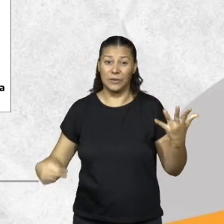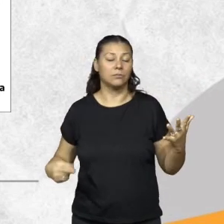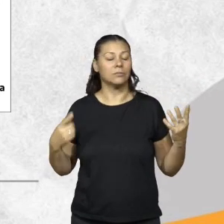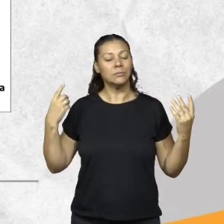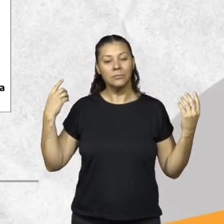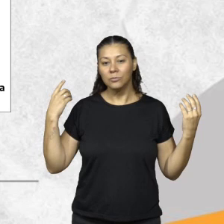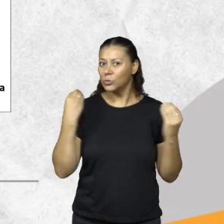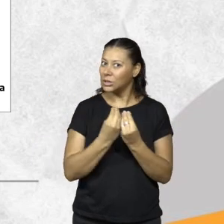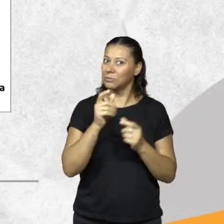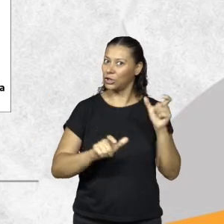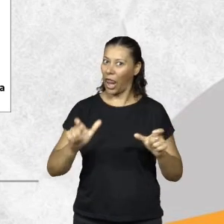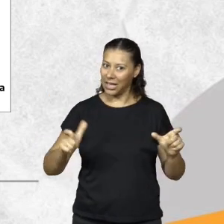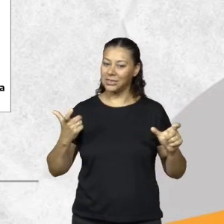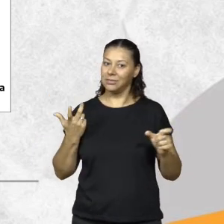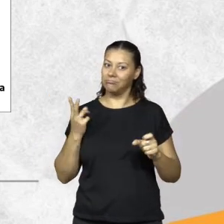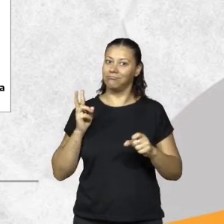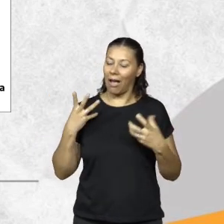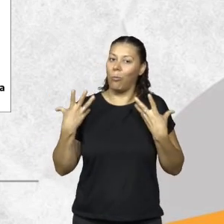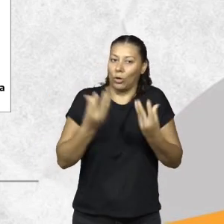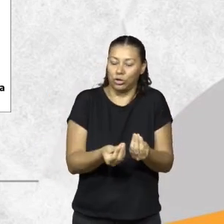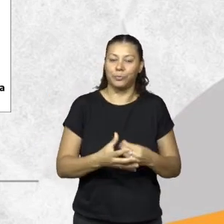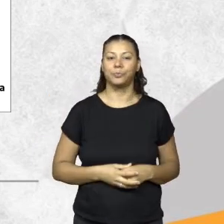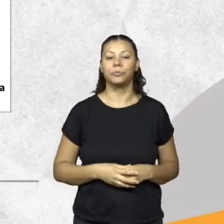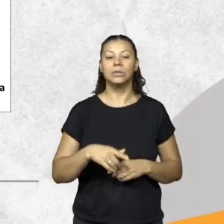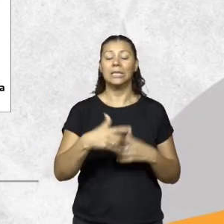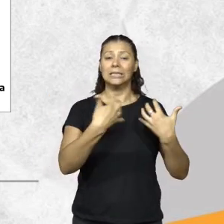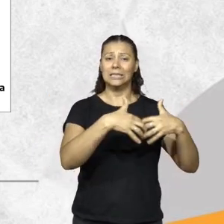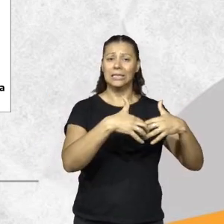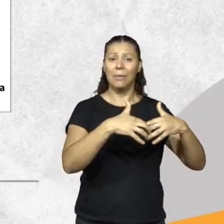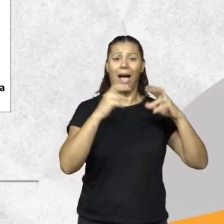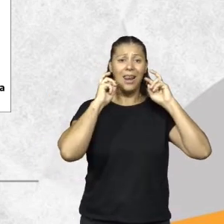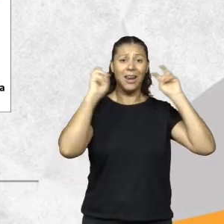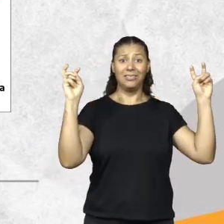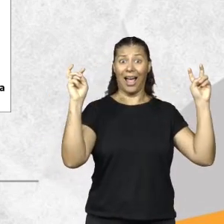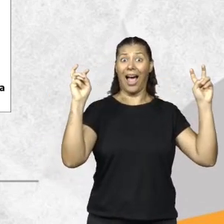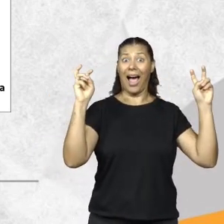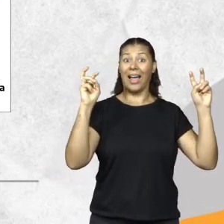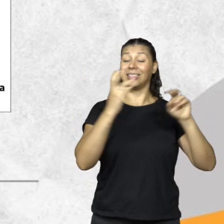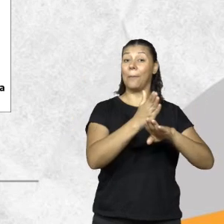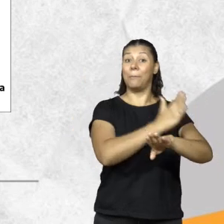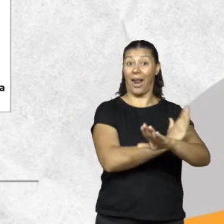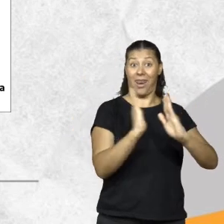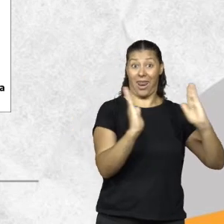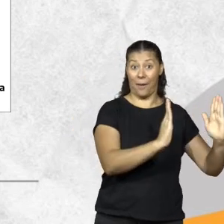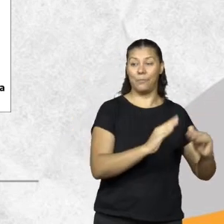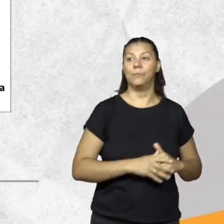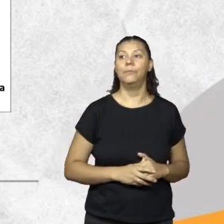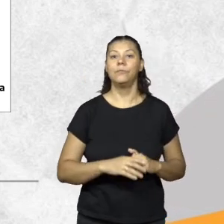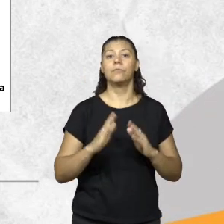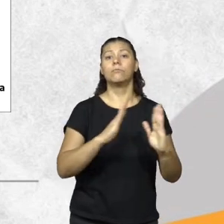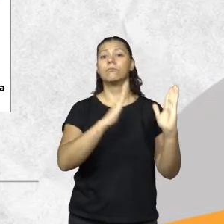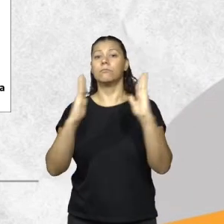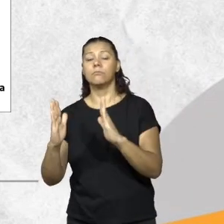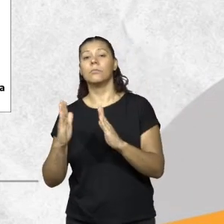programa. Bien, este era el sistema de alerta temprana. El componente de educación y capacitación, durante